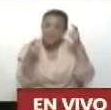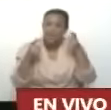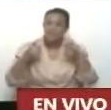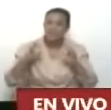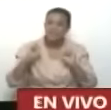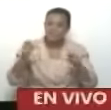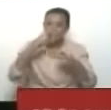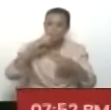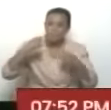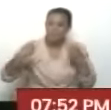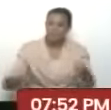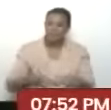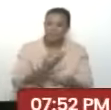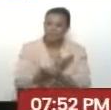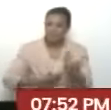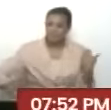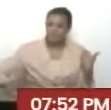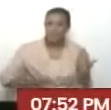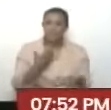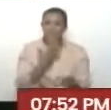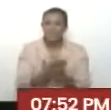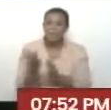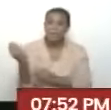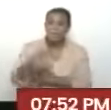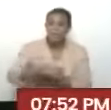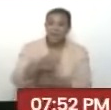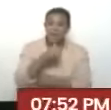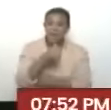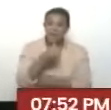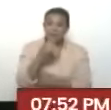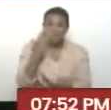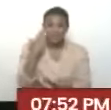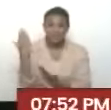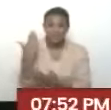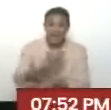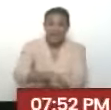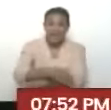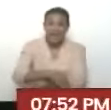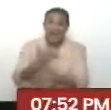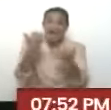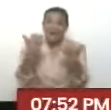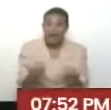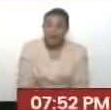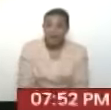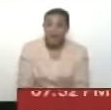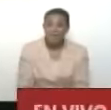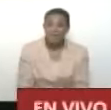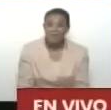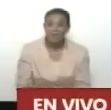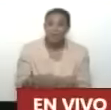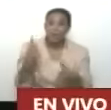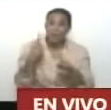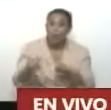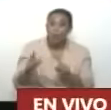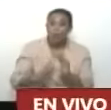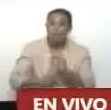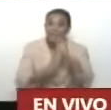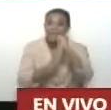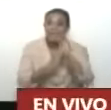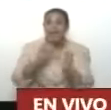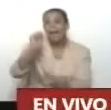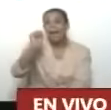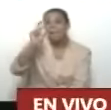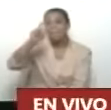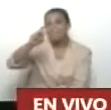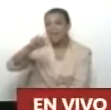aplauso. Amén. Y seguimos con redes, calles, medios y paredes con otra niña, María